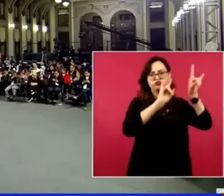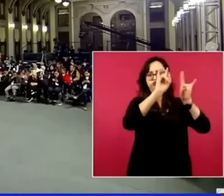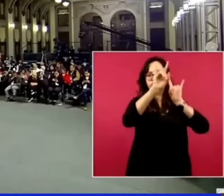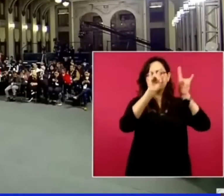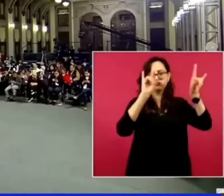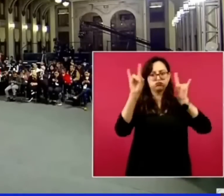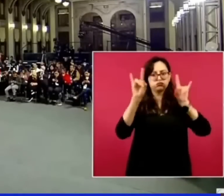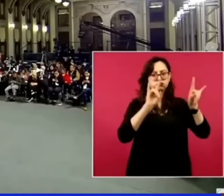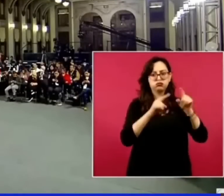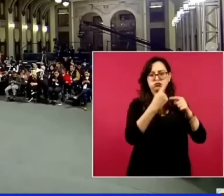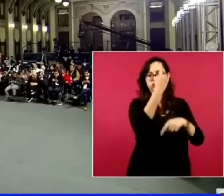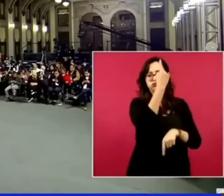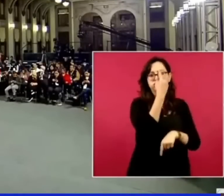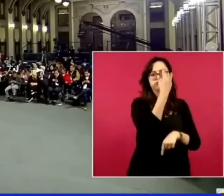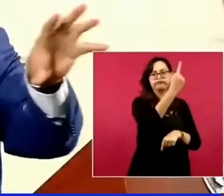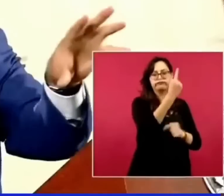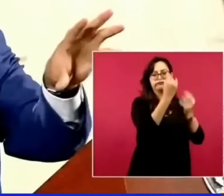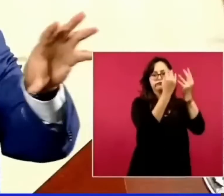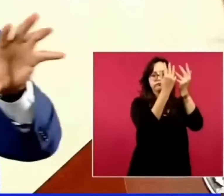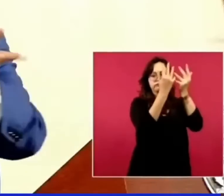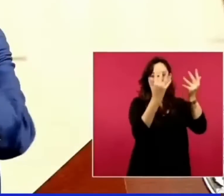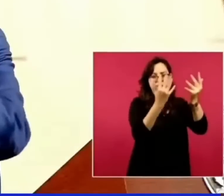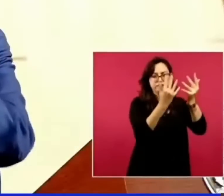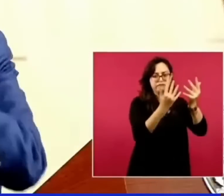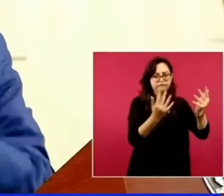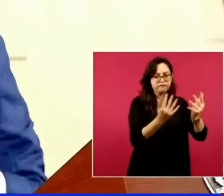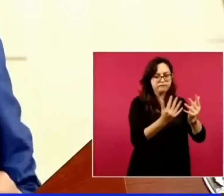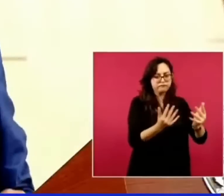de quienes operaban.